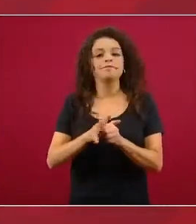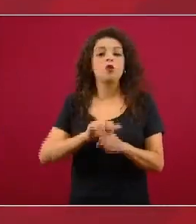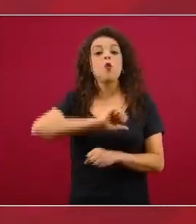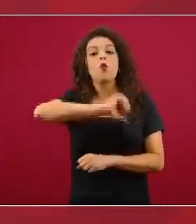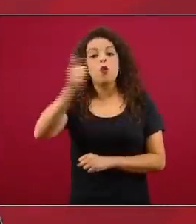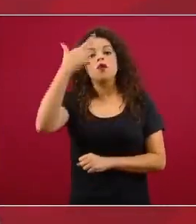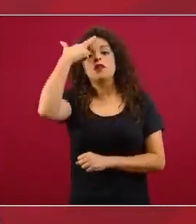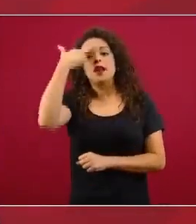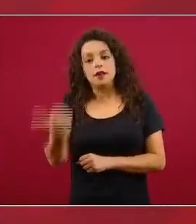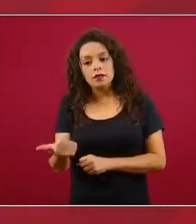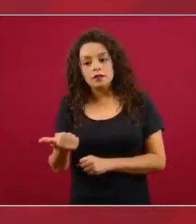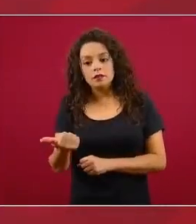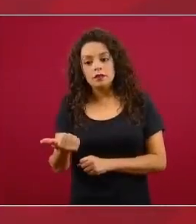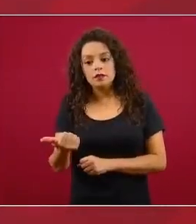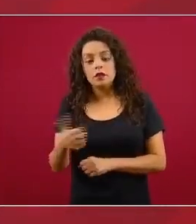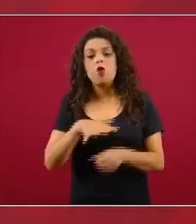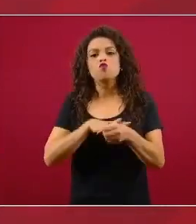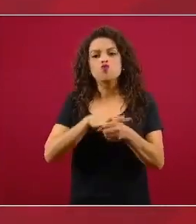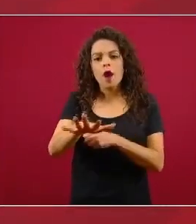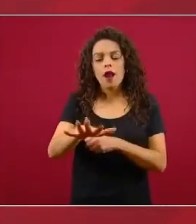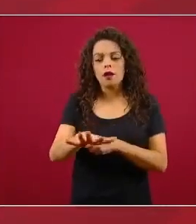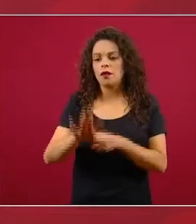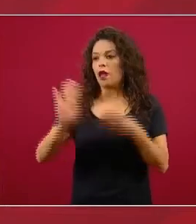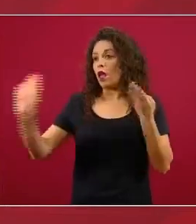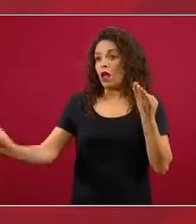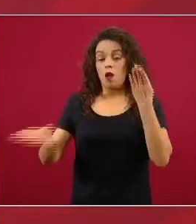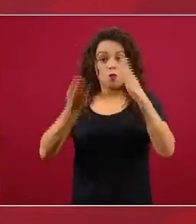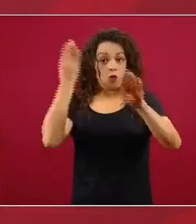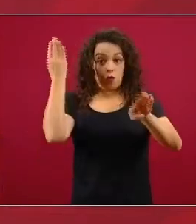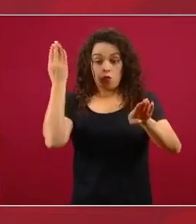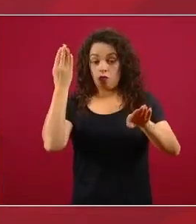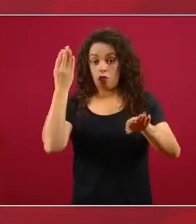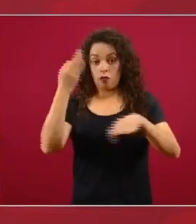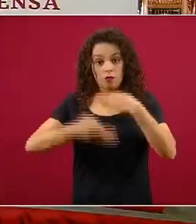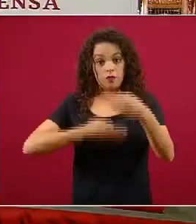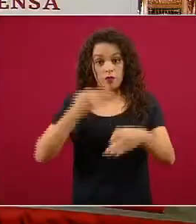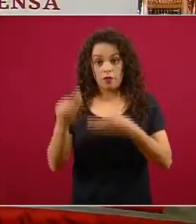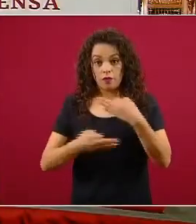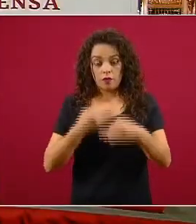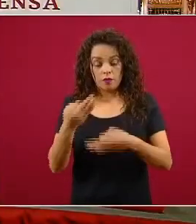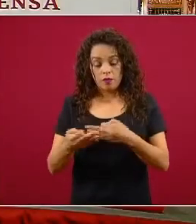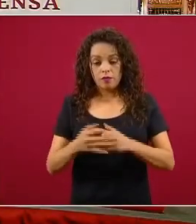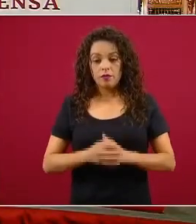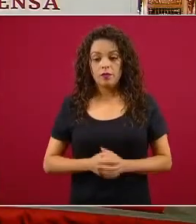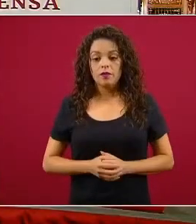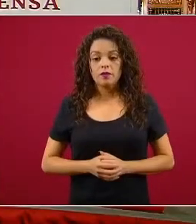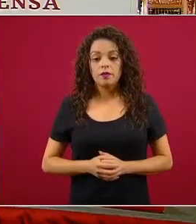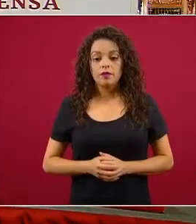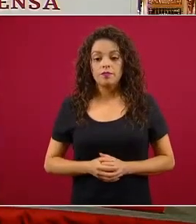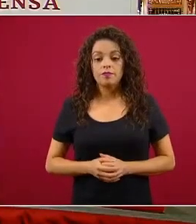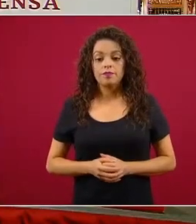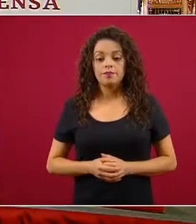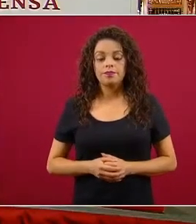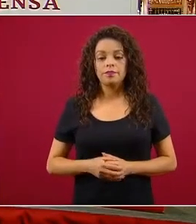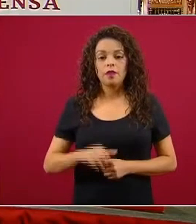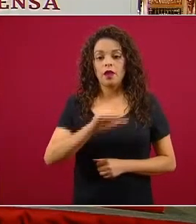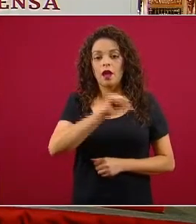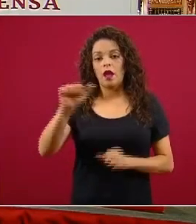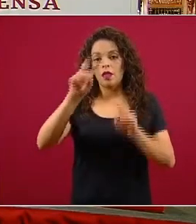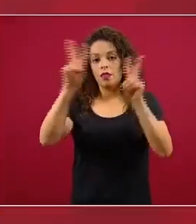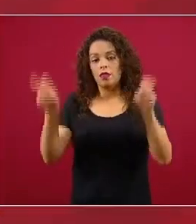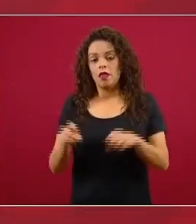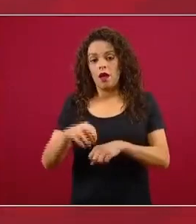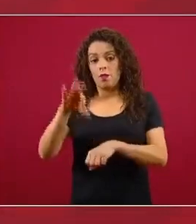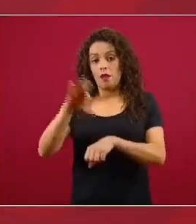y es una razón mundial. Como ocurre en el campo de los productos farmacéuticos, pero de